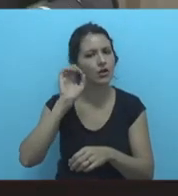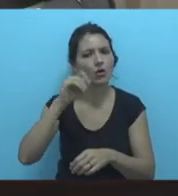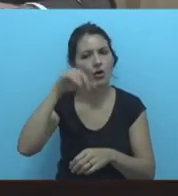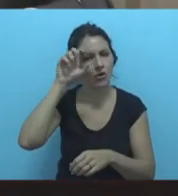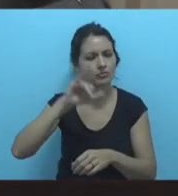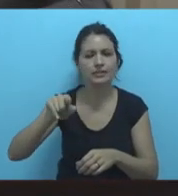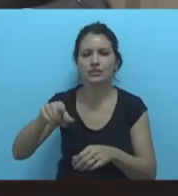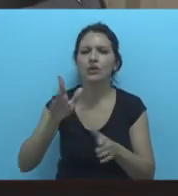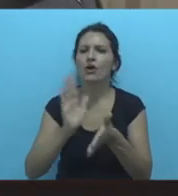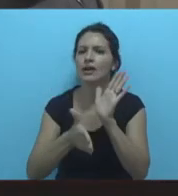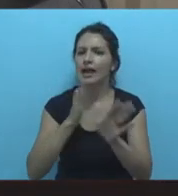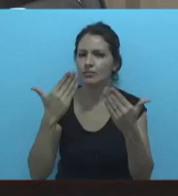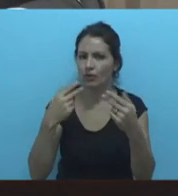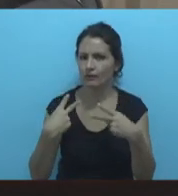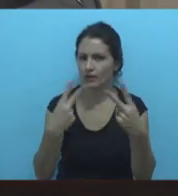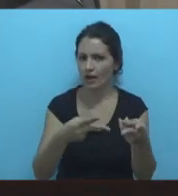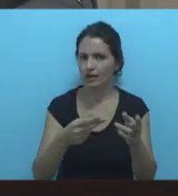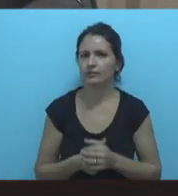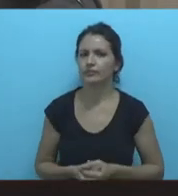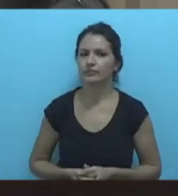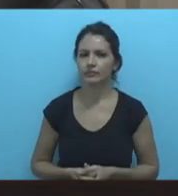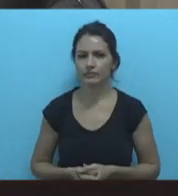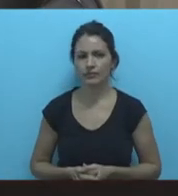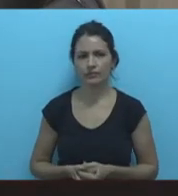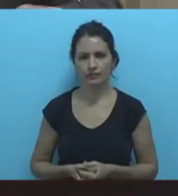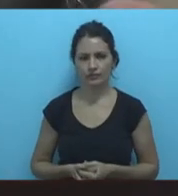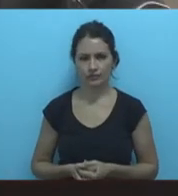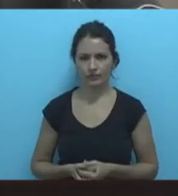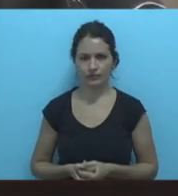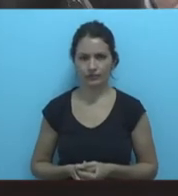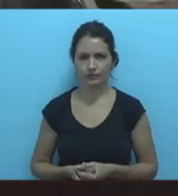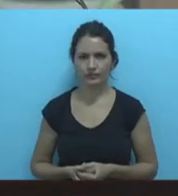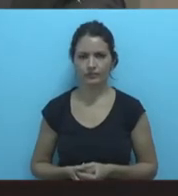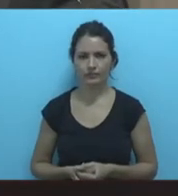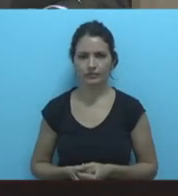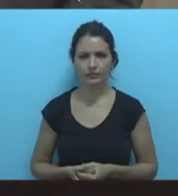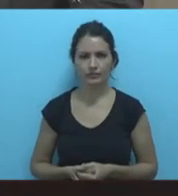comunicación. Aprobado. Sí, diputada Damaris Pacciotti.